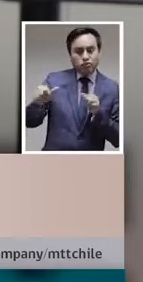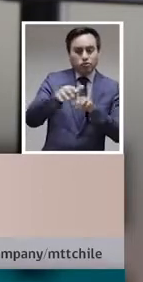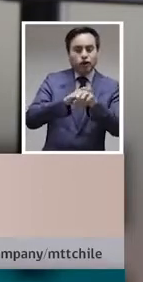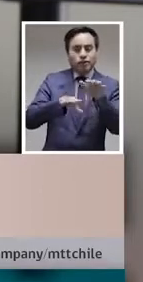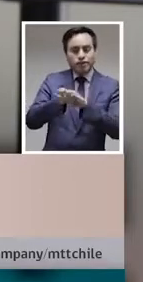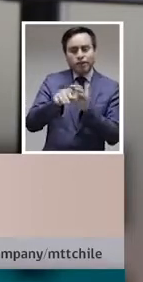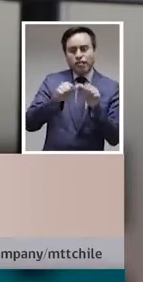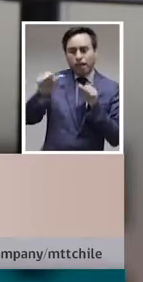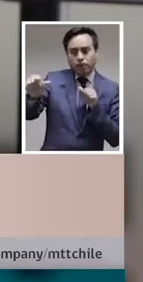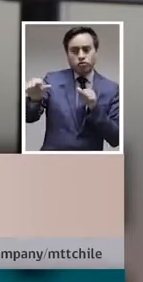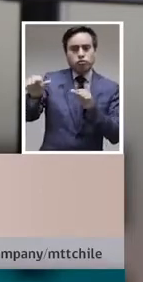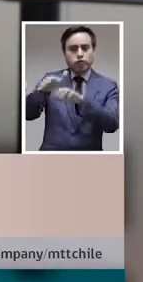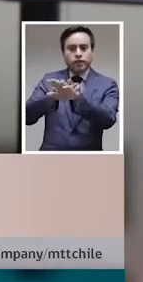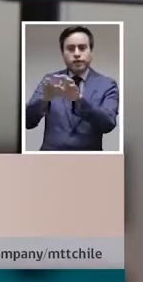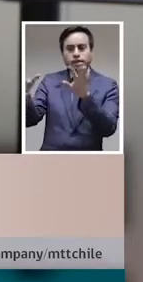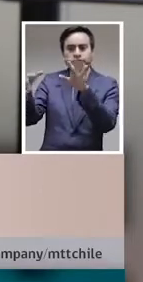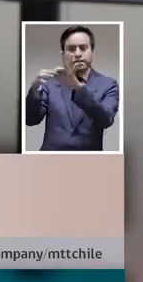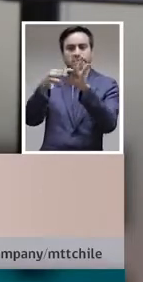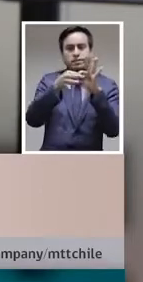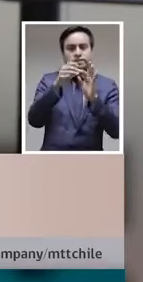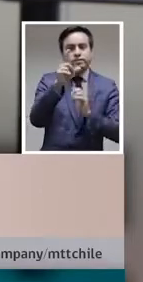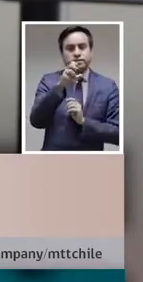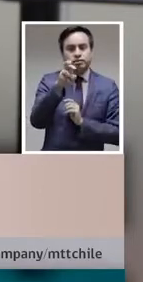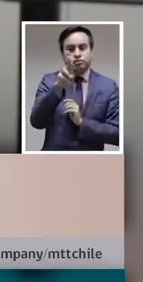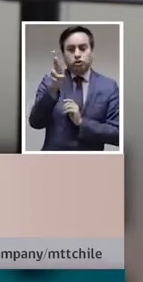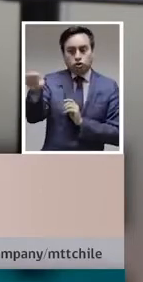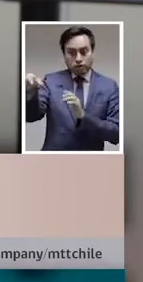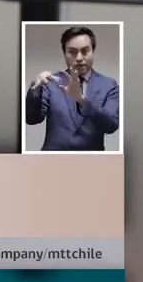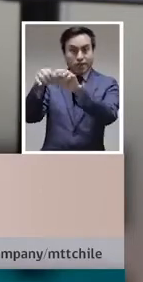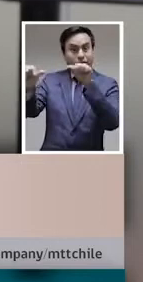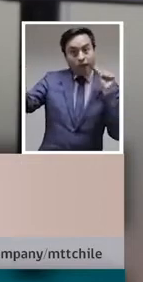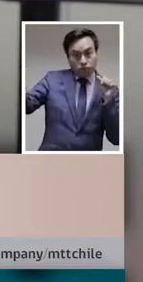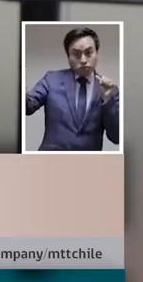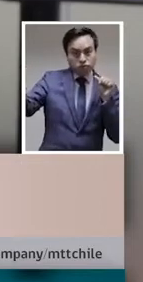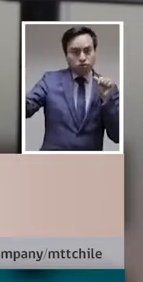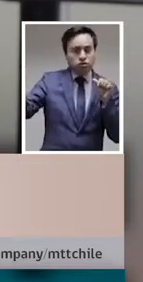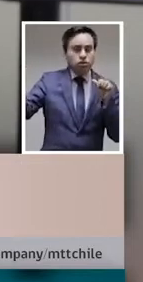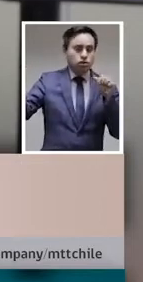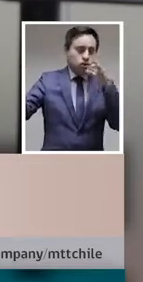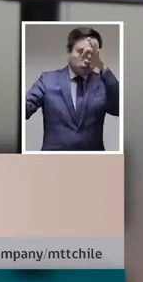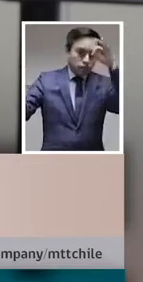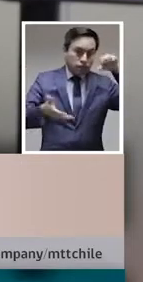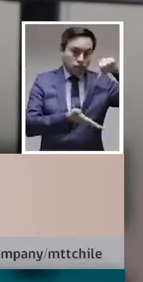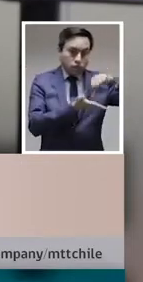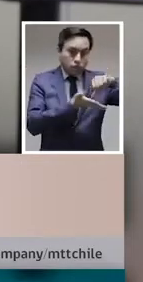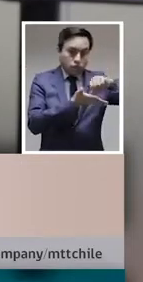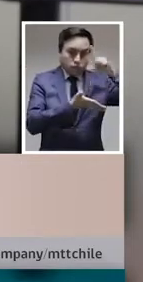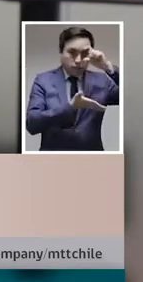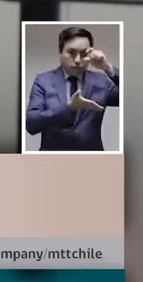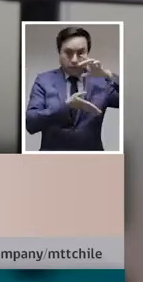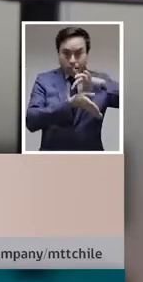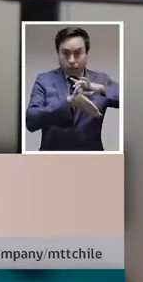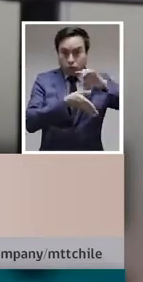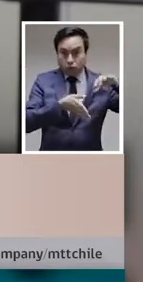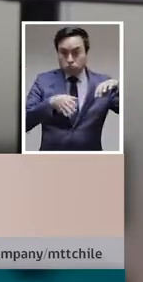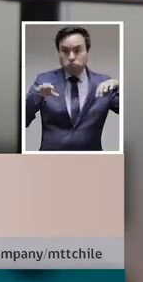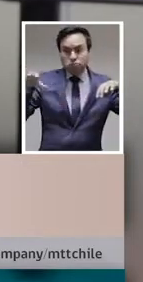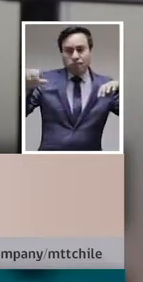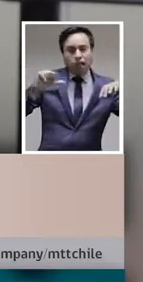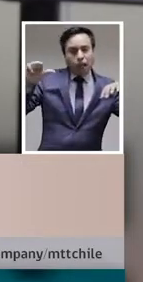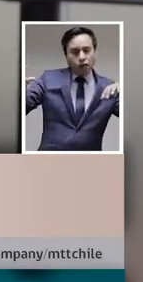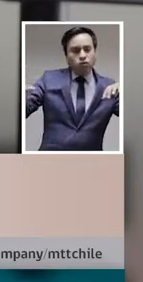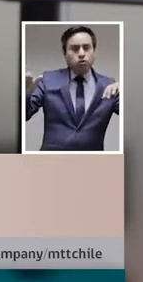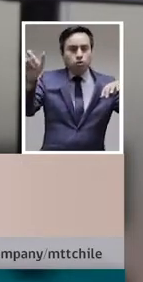guante con sensores. Y el médico puede estar en Temuco, por ejemplo, en el hospital,